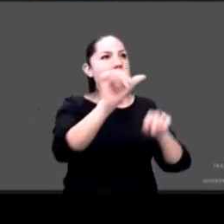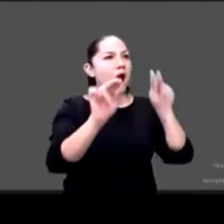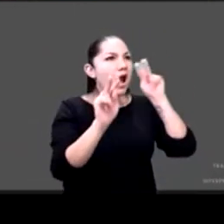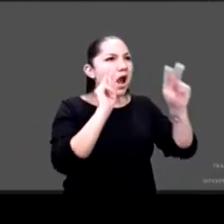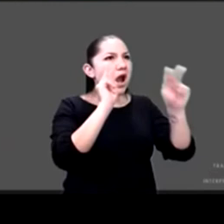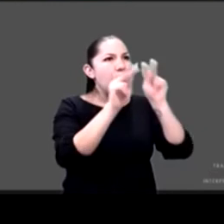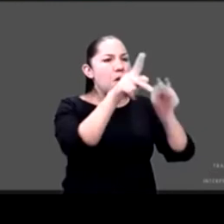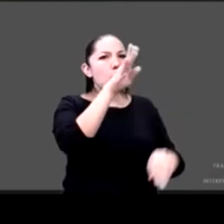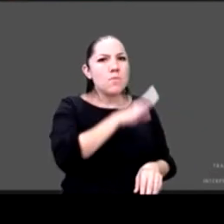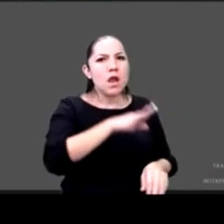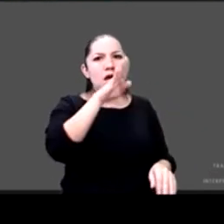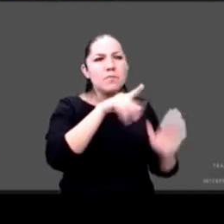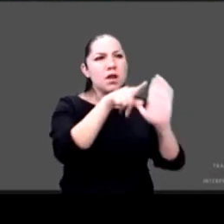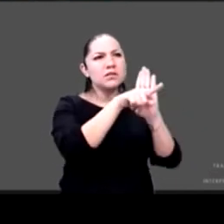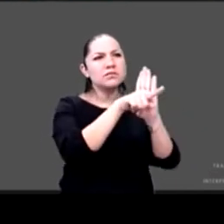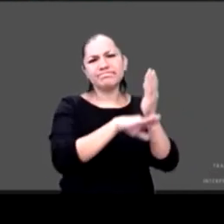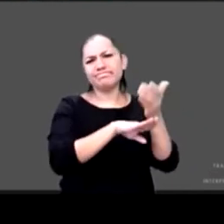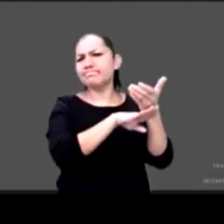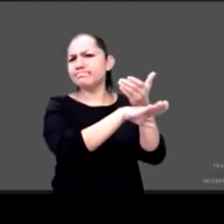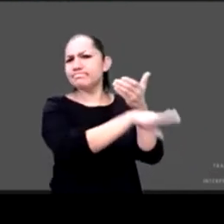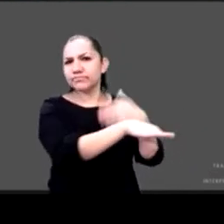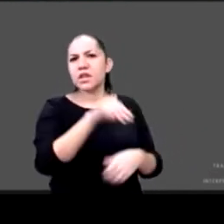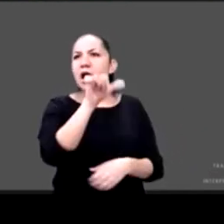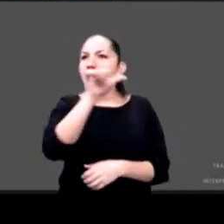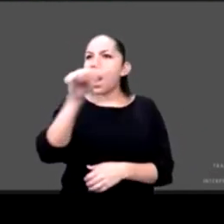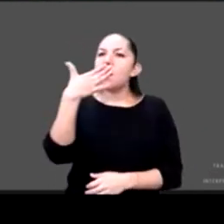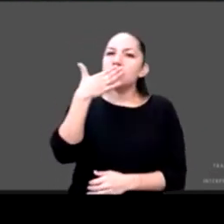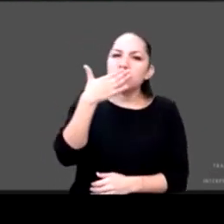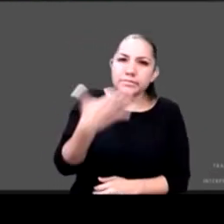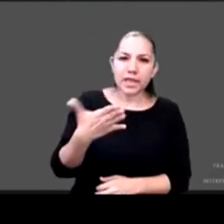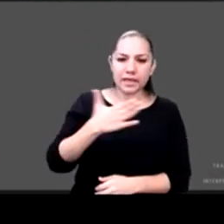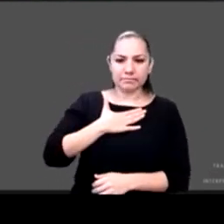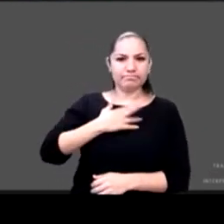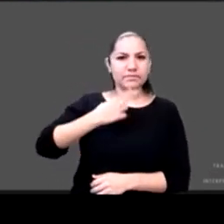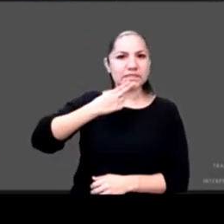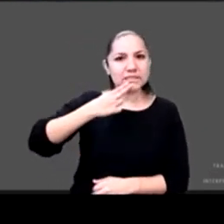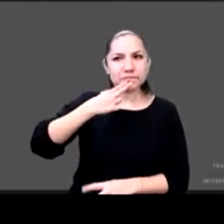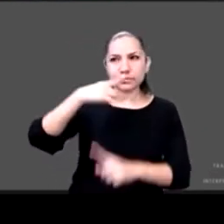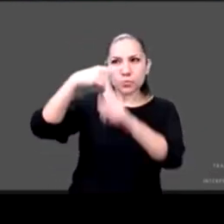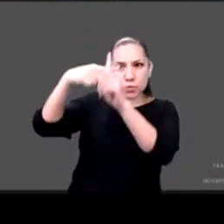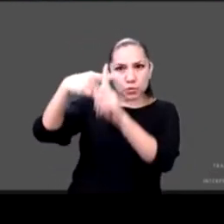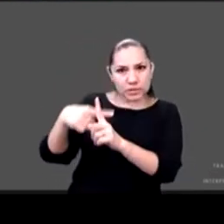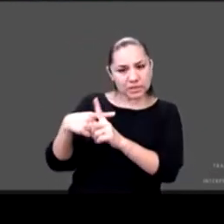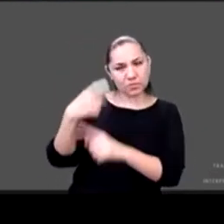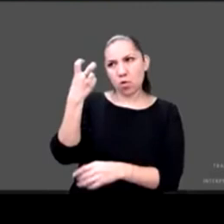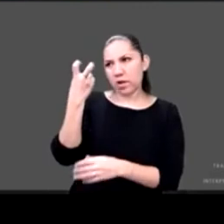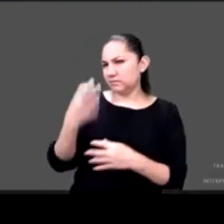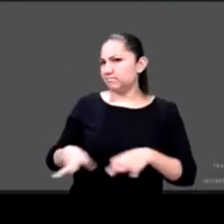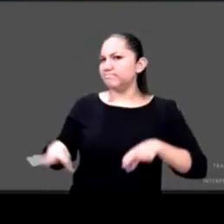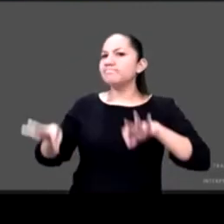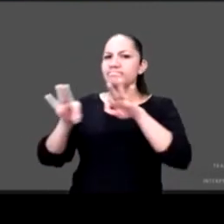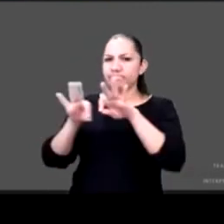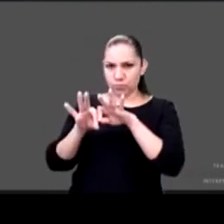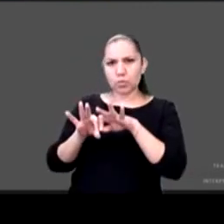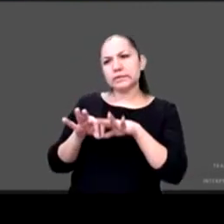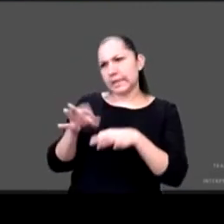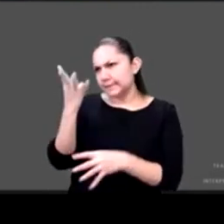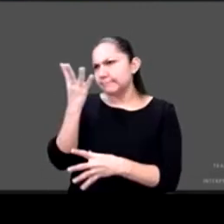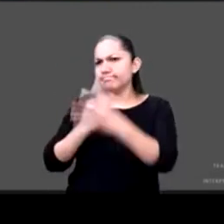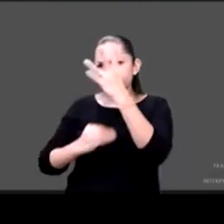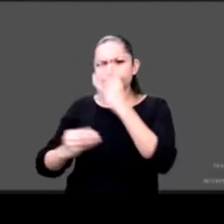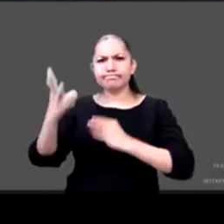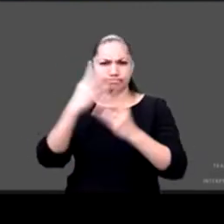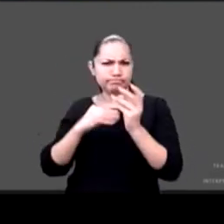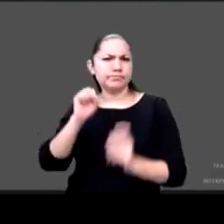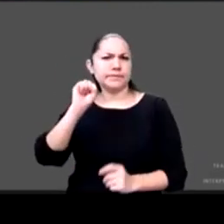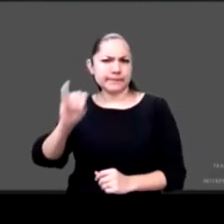Eso es lo que podría compartir a los adolescentes y a los jóvenes. Por supuesto. Y dosificar toda esta información que también durante estos meses ha sido